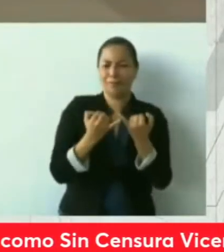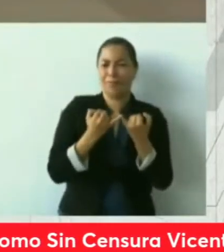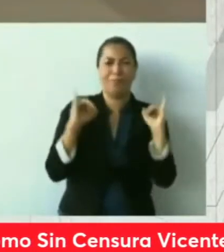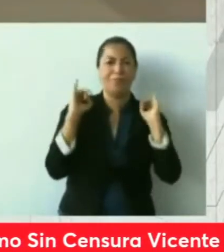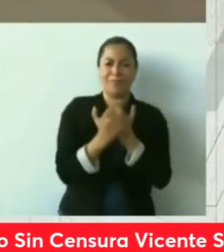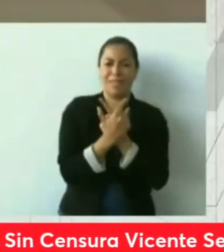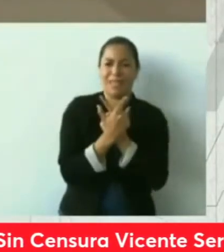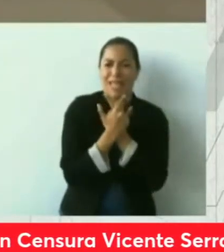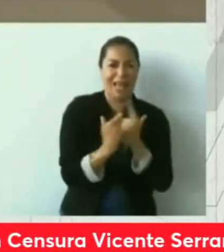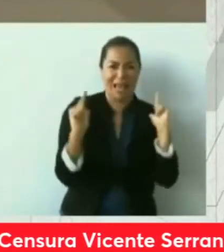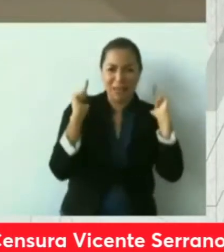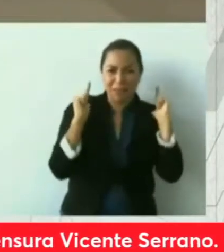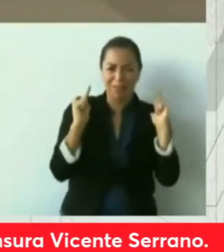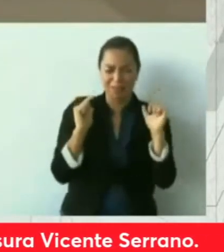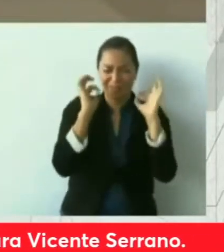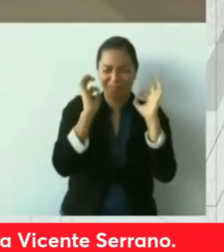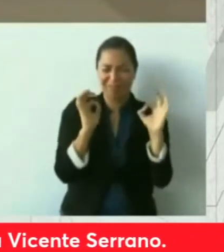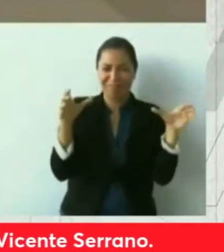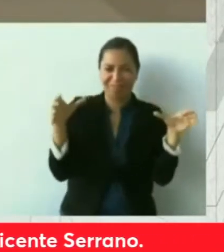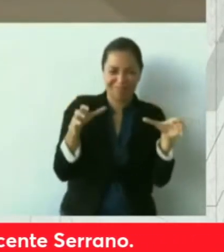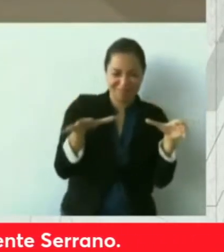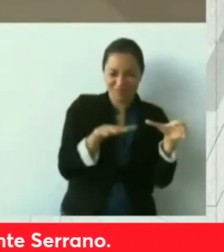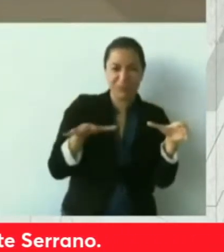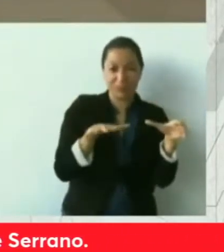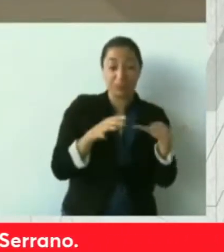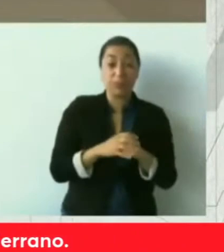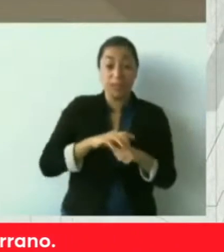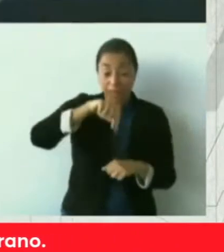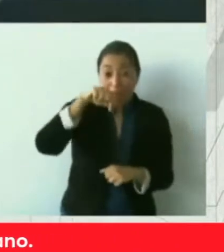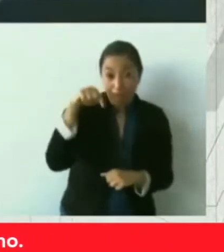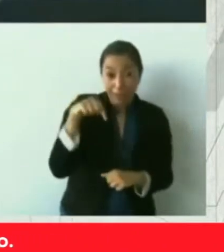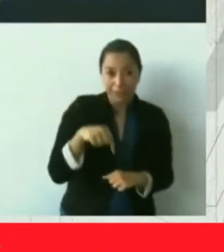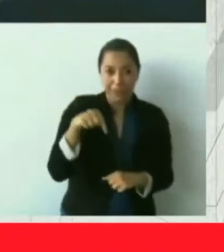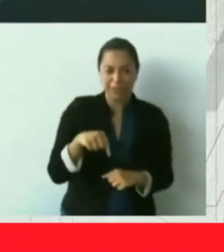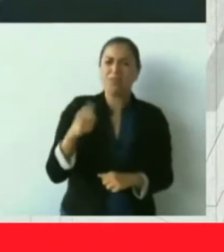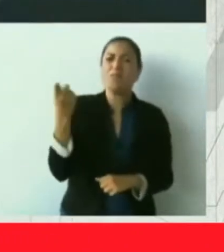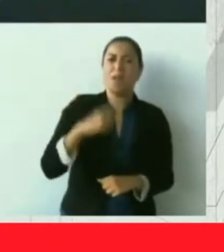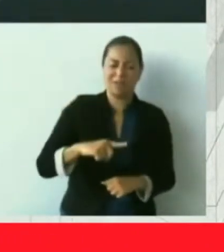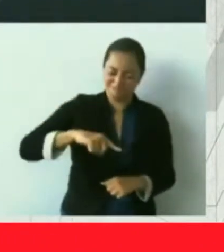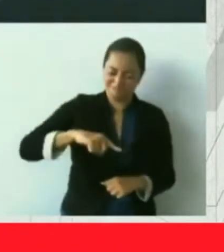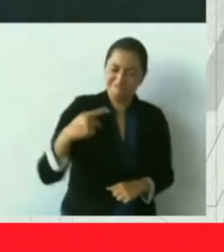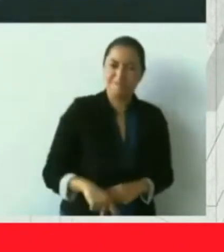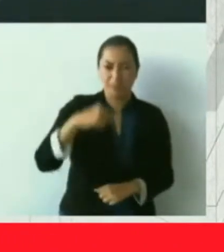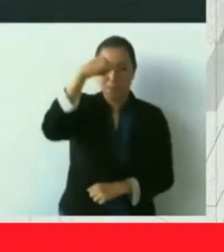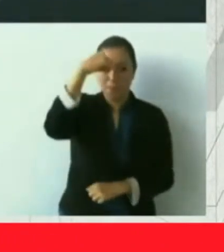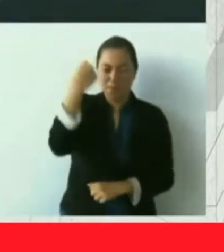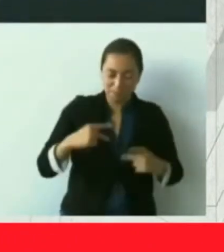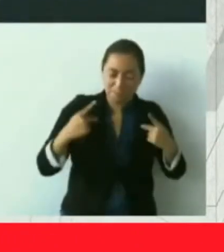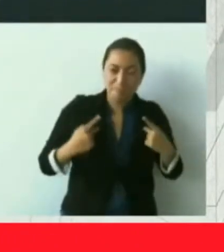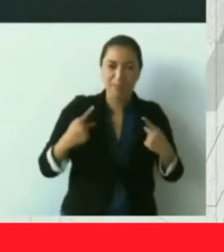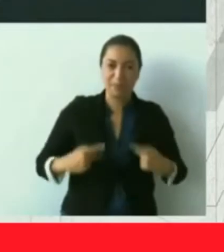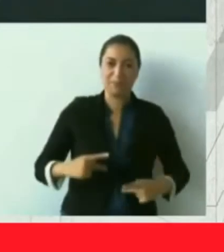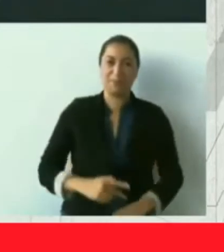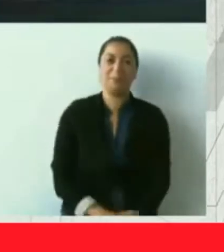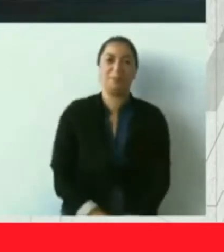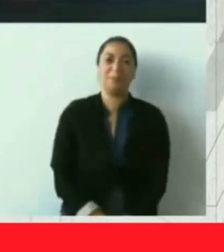libre, soberano. Aquí mandamos los mexicanos.